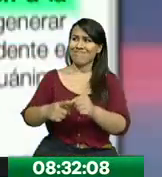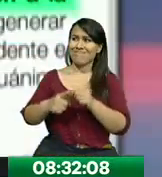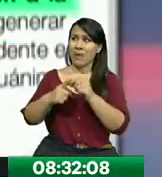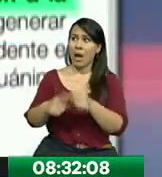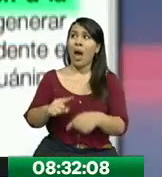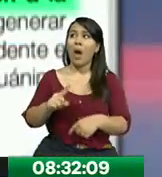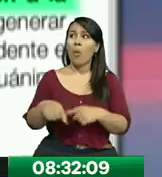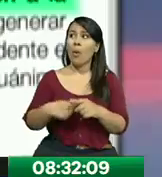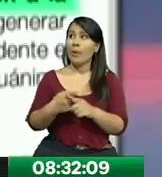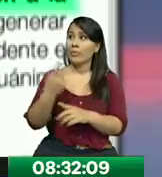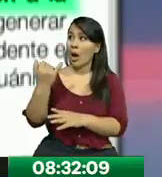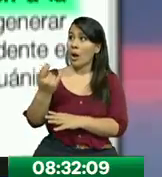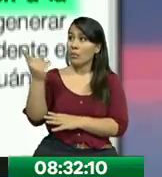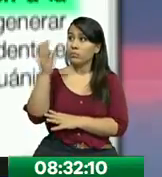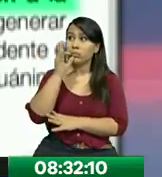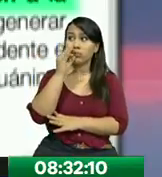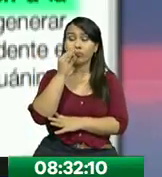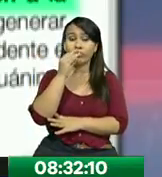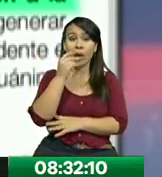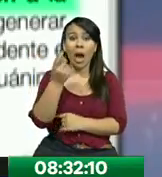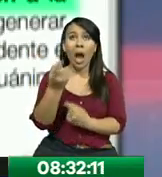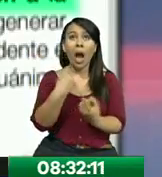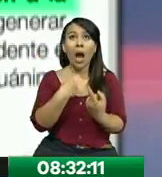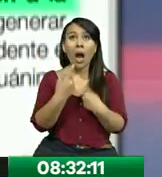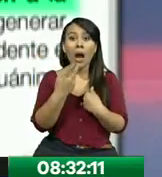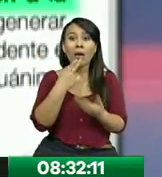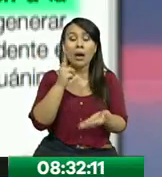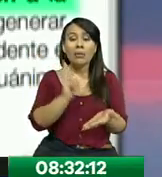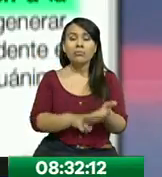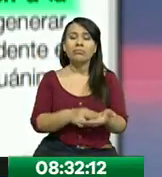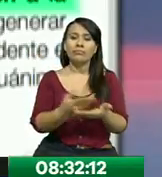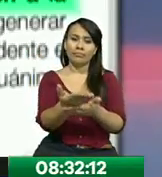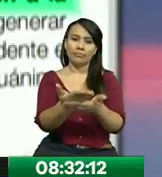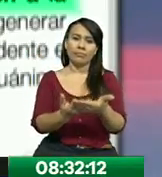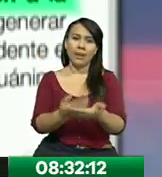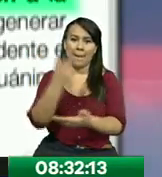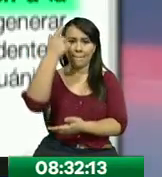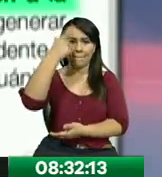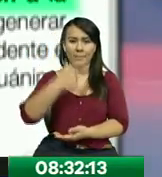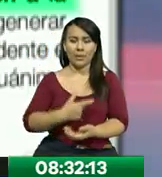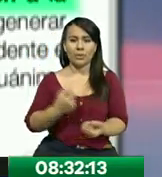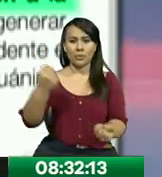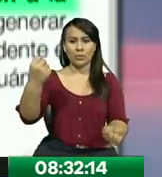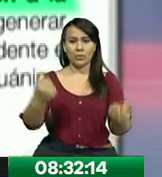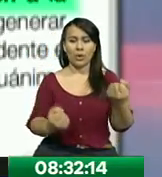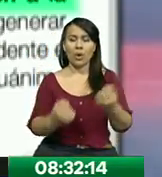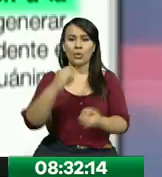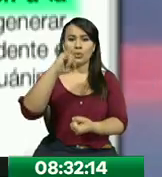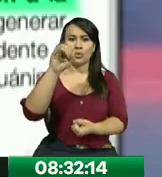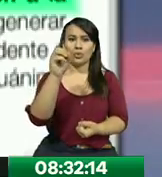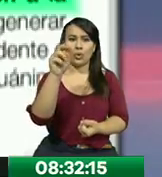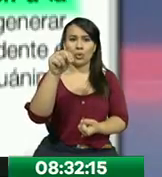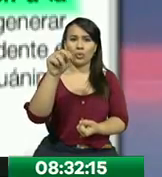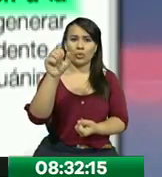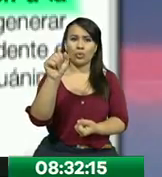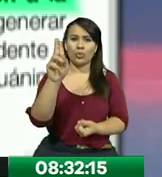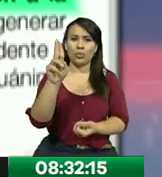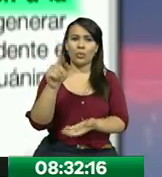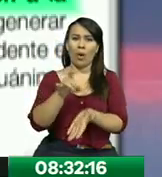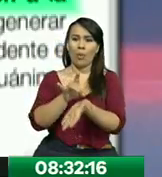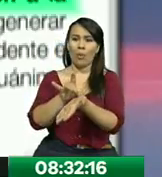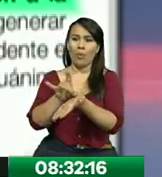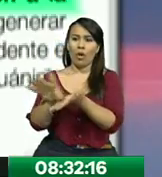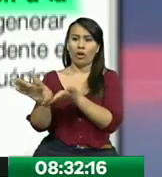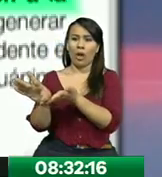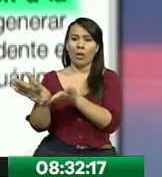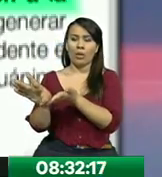Al respecto, la Agencia Nacional de Tránsito informó a través de un comunicado que el conductor de la cooperativa Joysur fue separado de su cargo y como